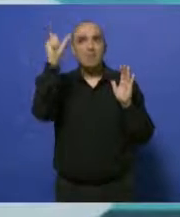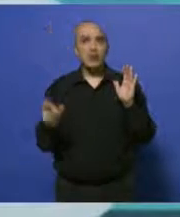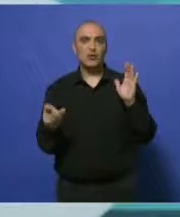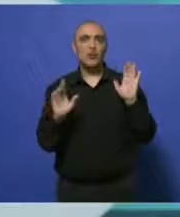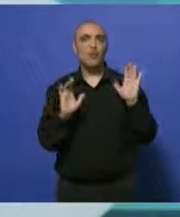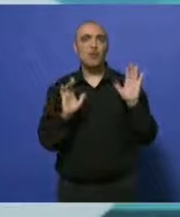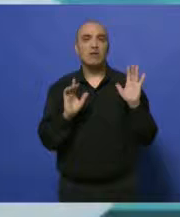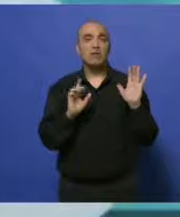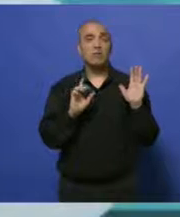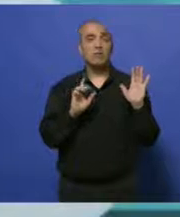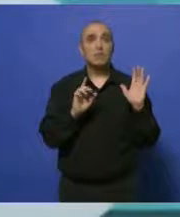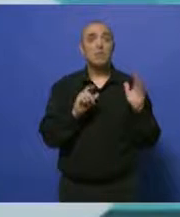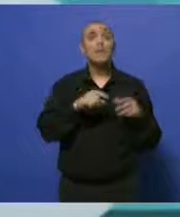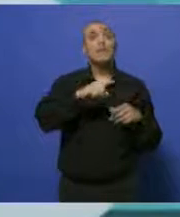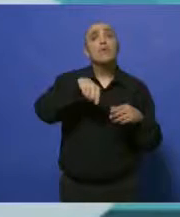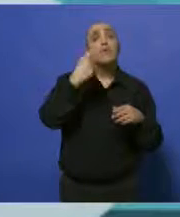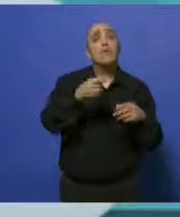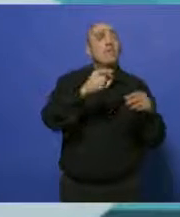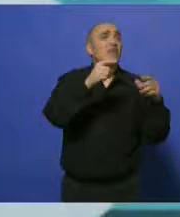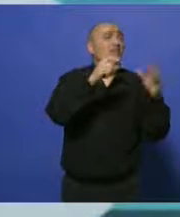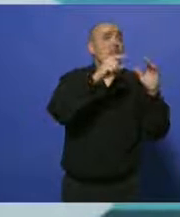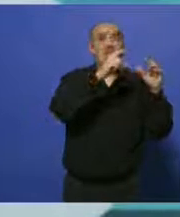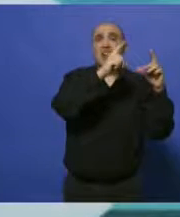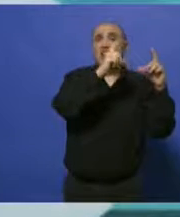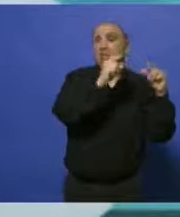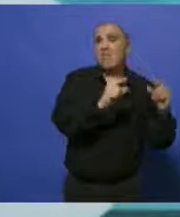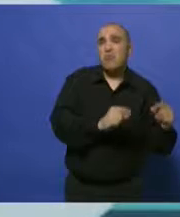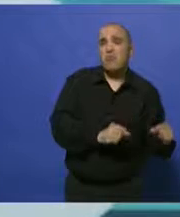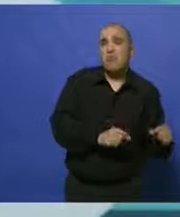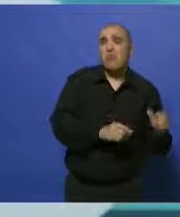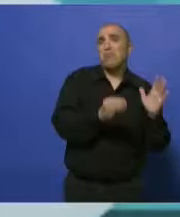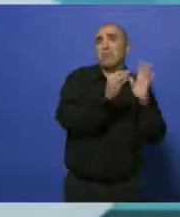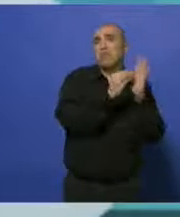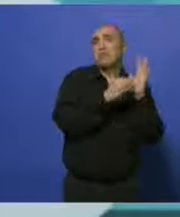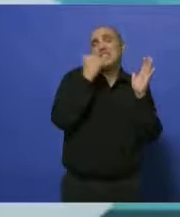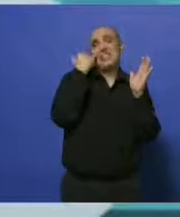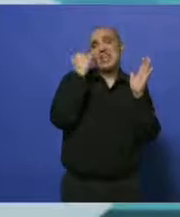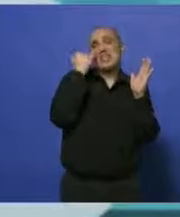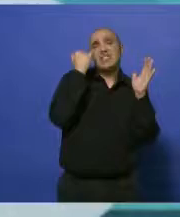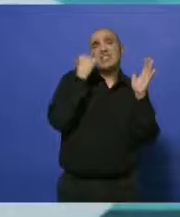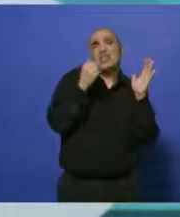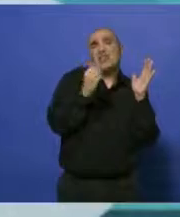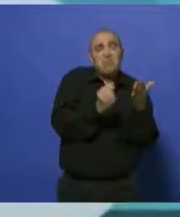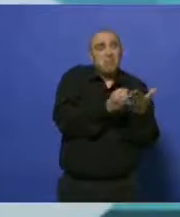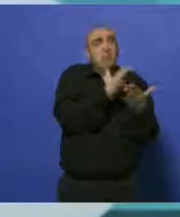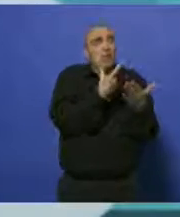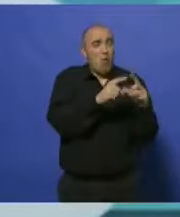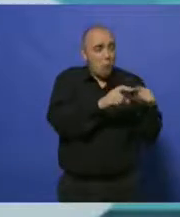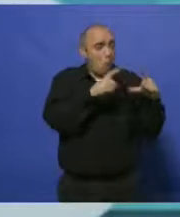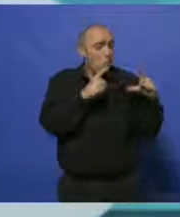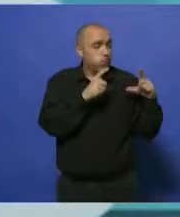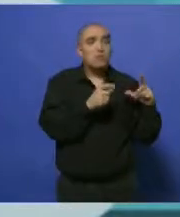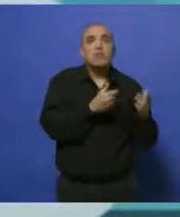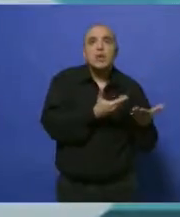hay muchas de ellas, de las líneas, que ya estaban registradas. Aparece un mensaje. No hay que asustarse porque muchos han pensado, incluso en las redes